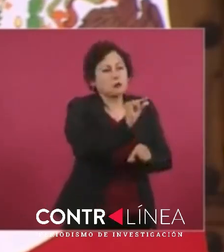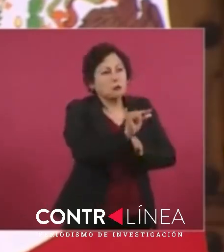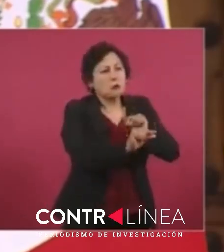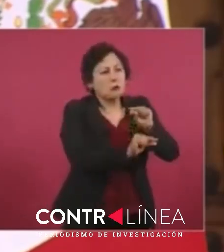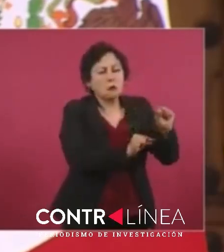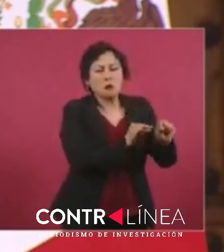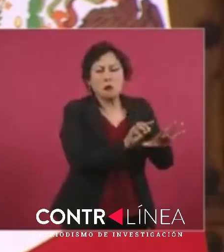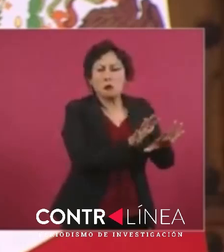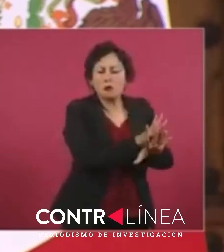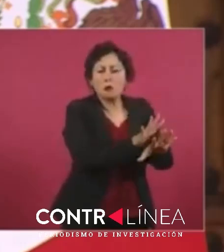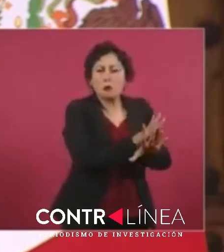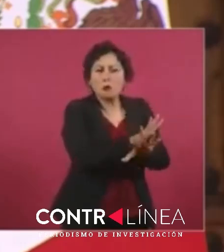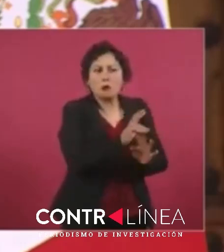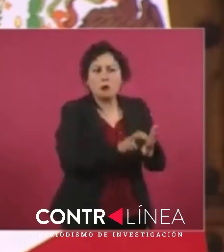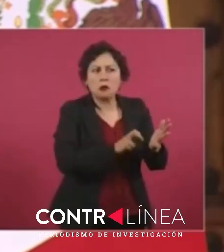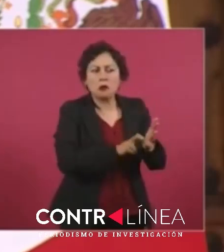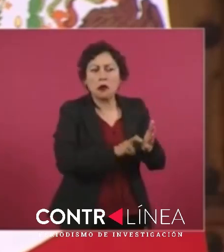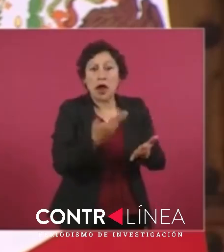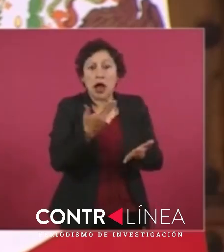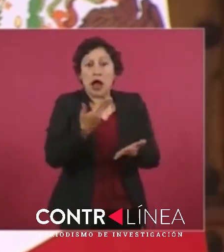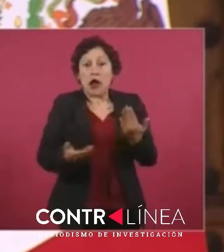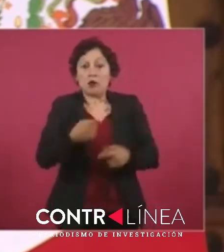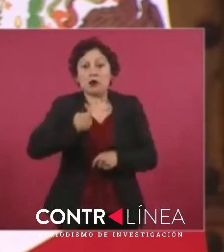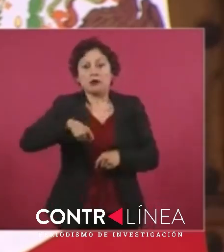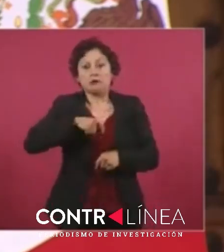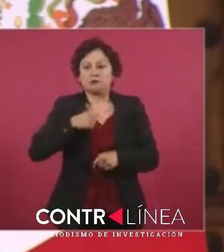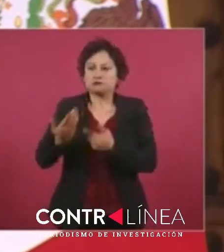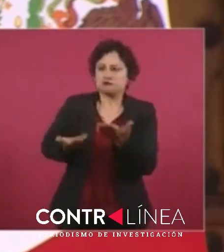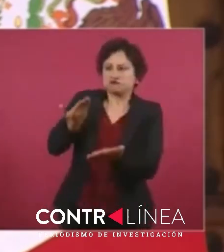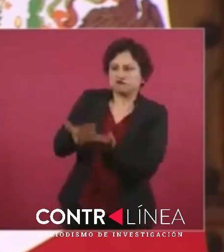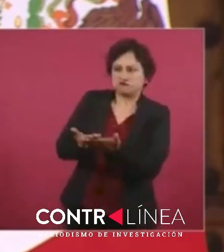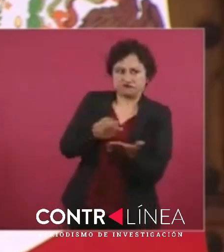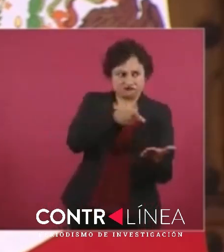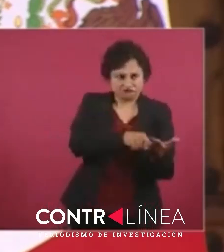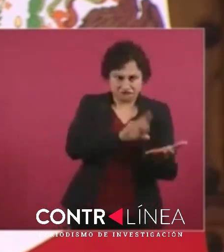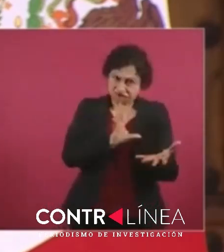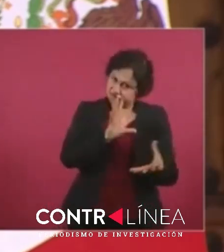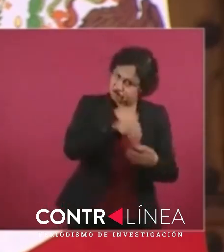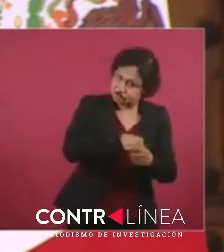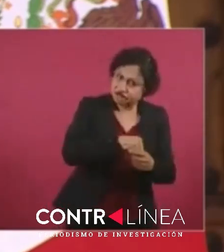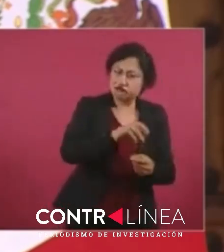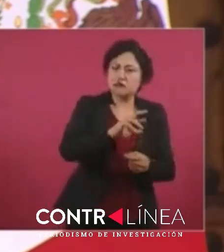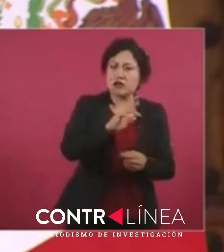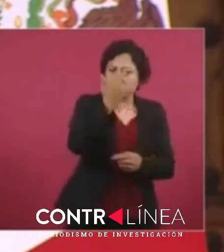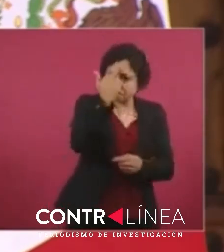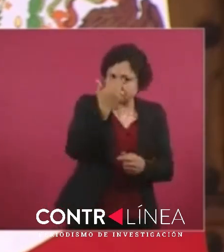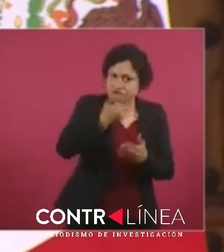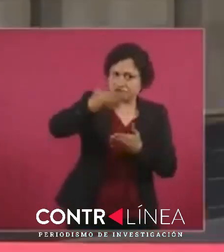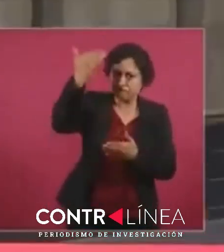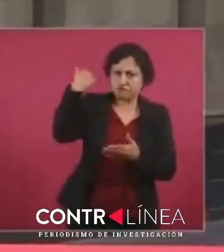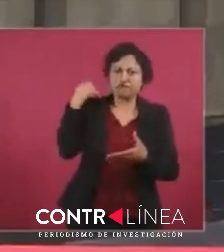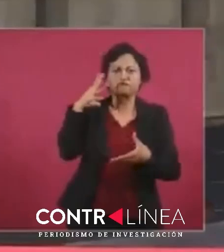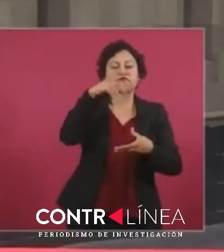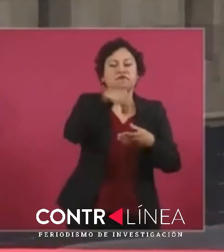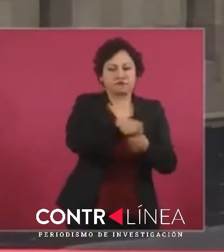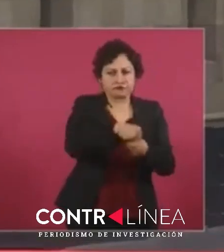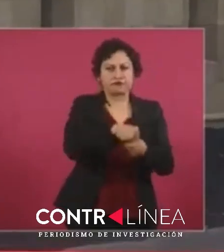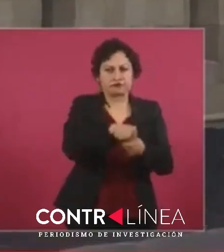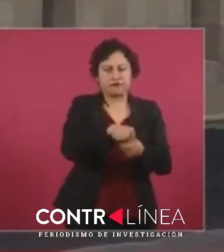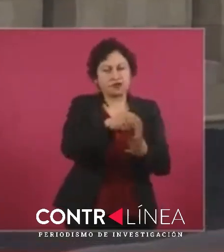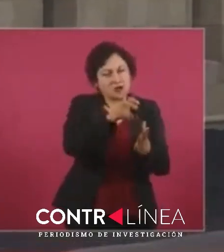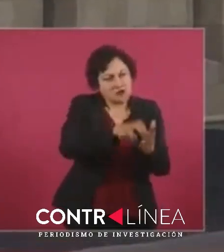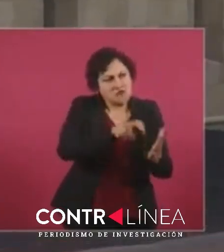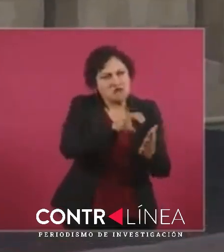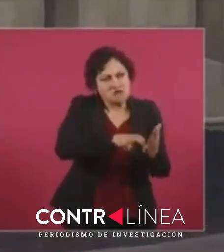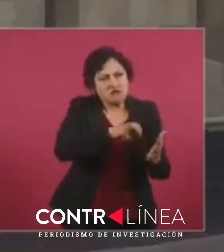luces distintas y contrapuestas a las reformas que se aprobaron durante los 36